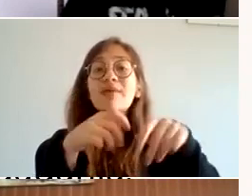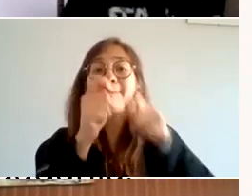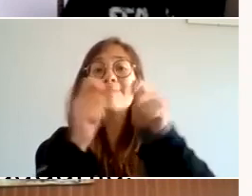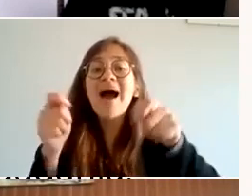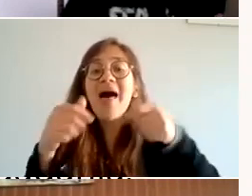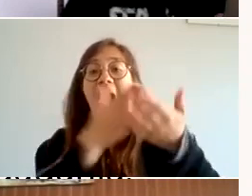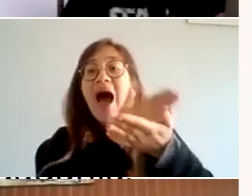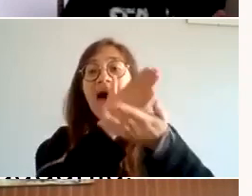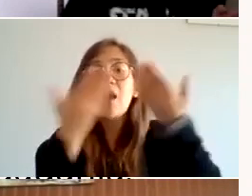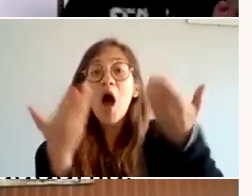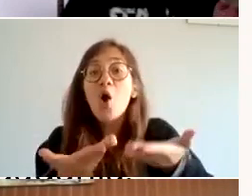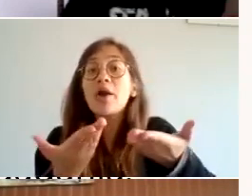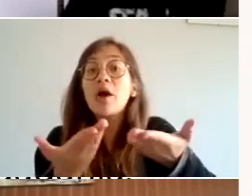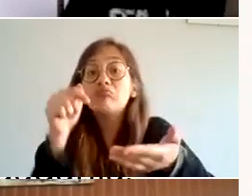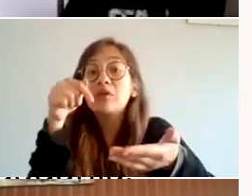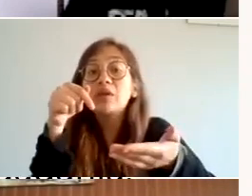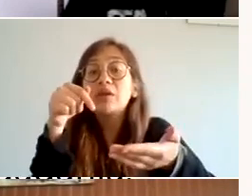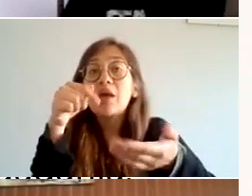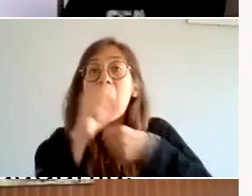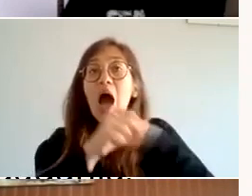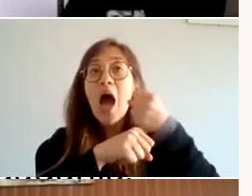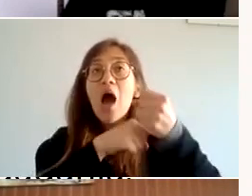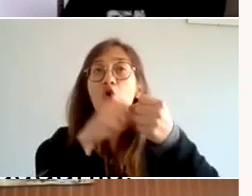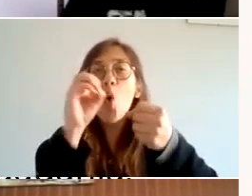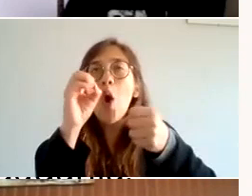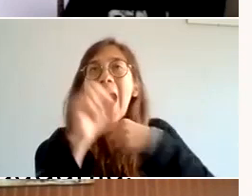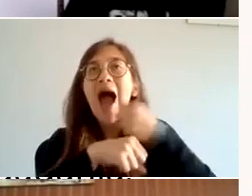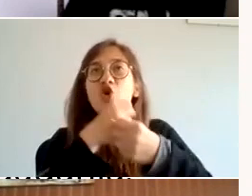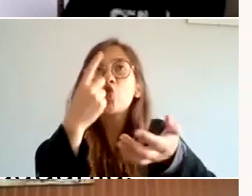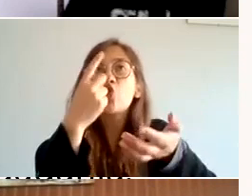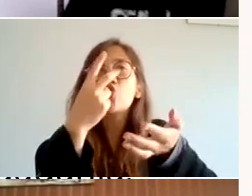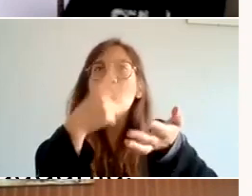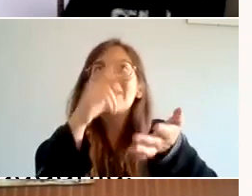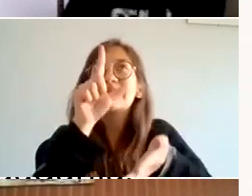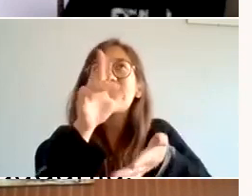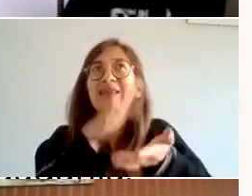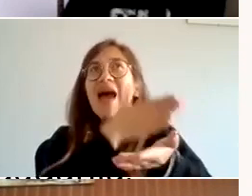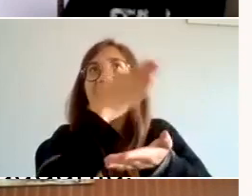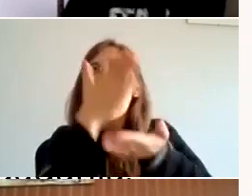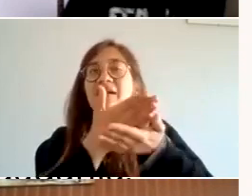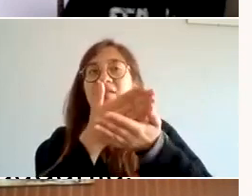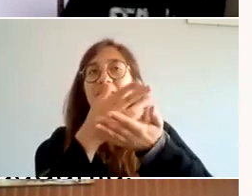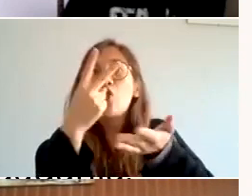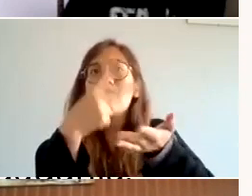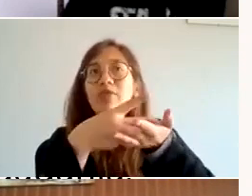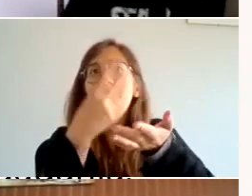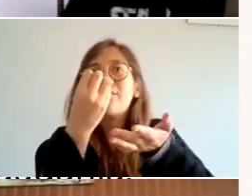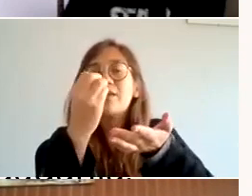creo que esa cifra tiene que ver desde el año 2007 hasta el año 2021 en compras. Y son